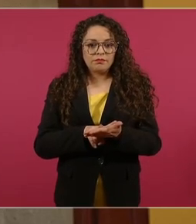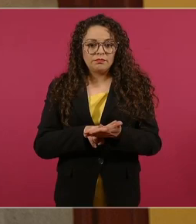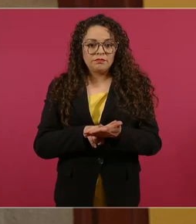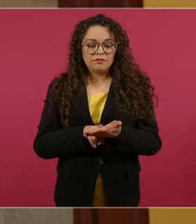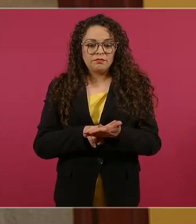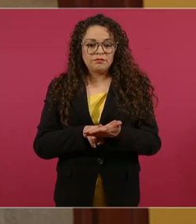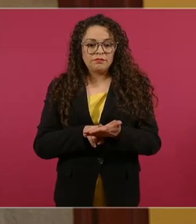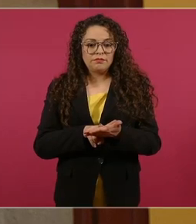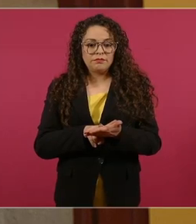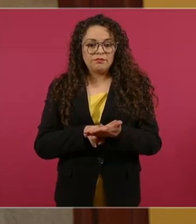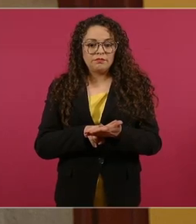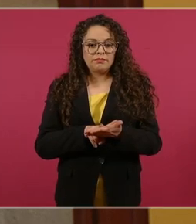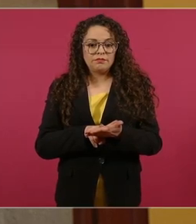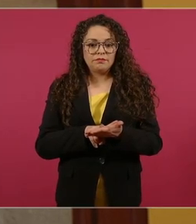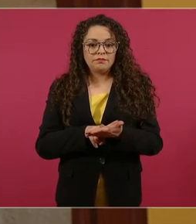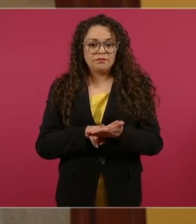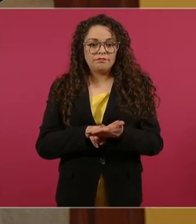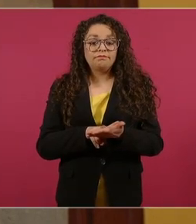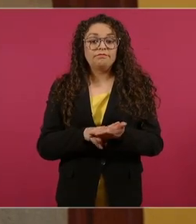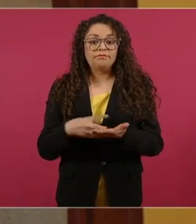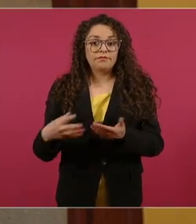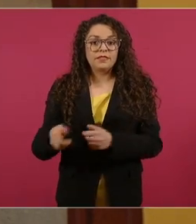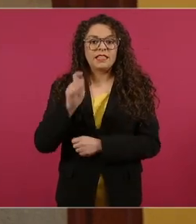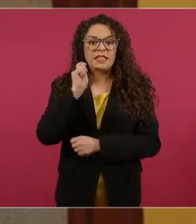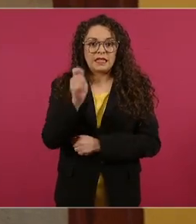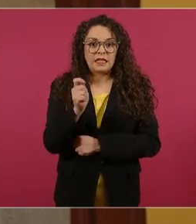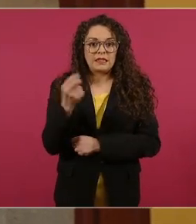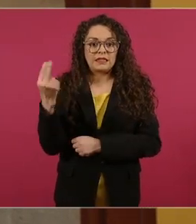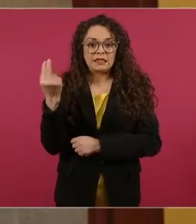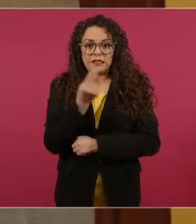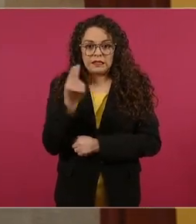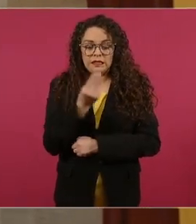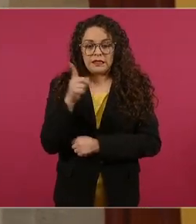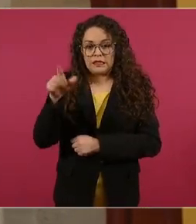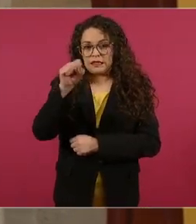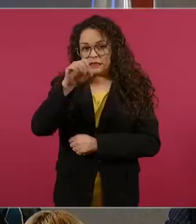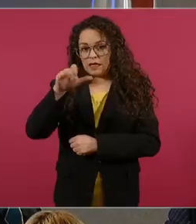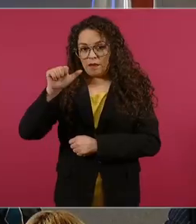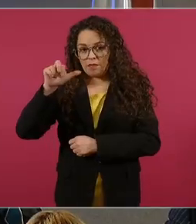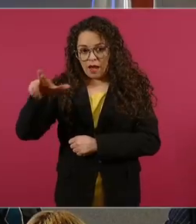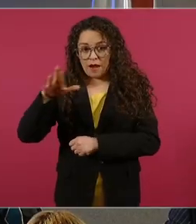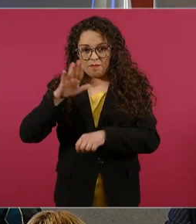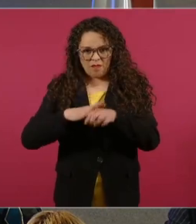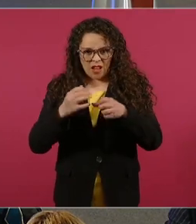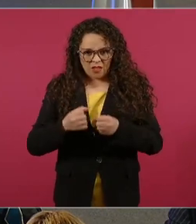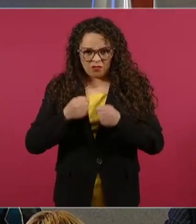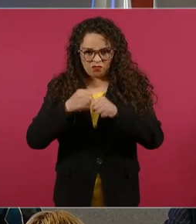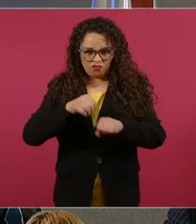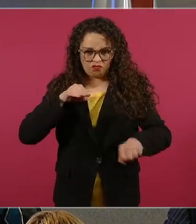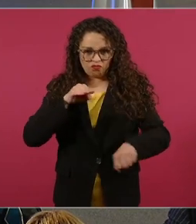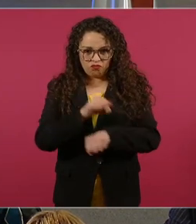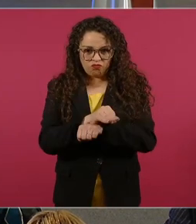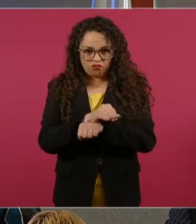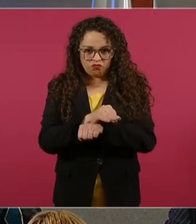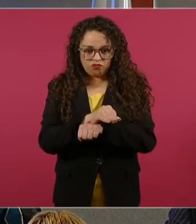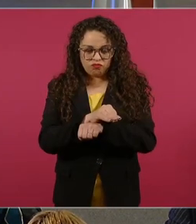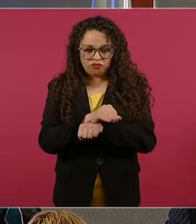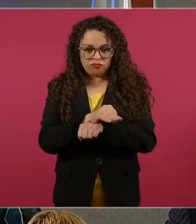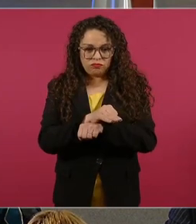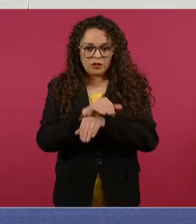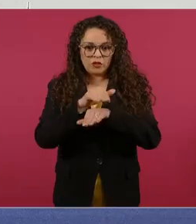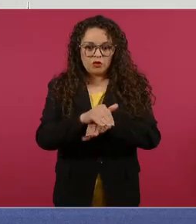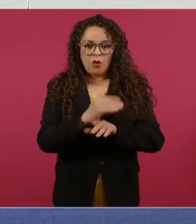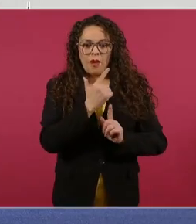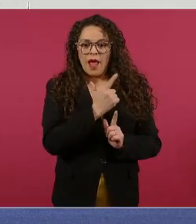que la decisión de reforzar la misión armamentista de la Secretaría de Marina estuvo relacionada con